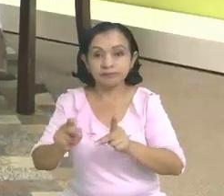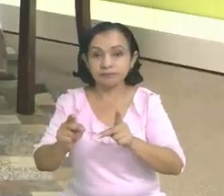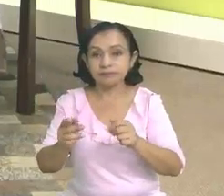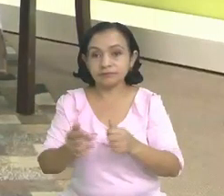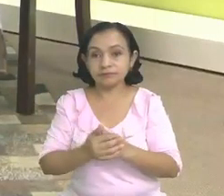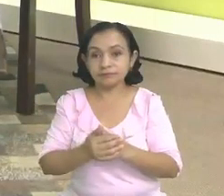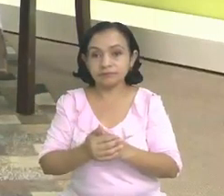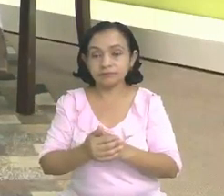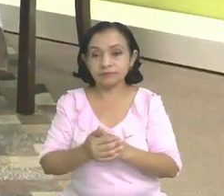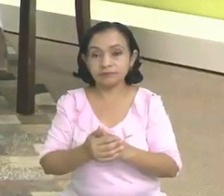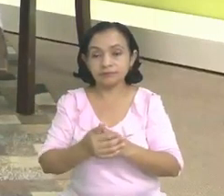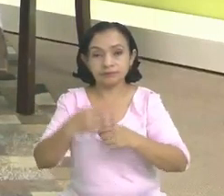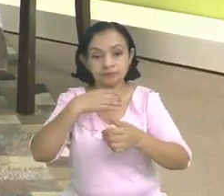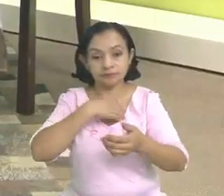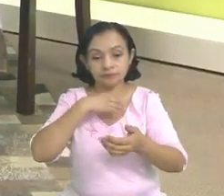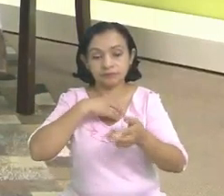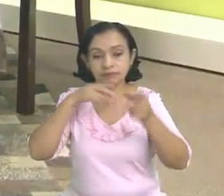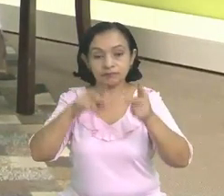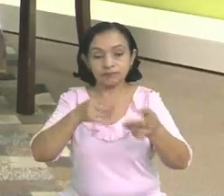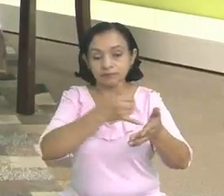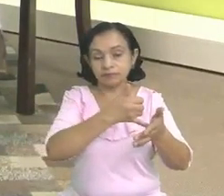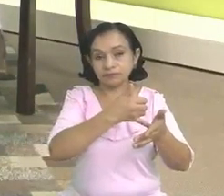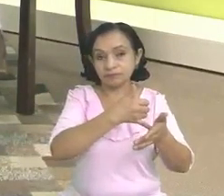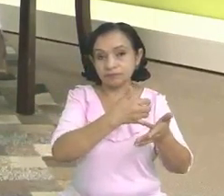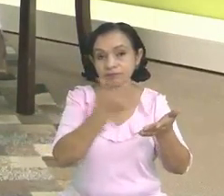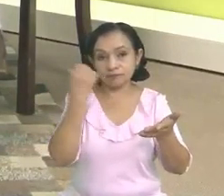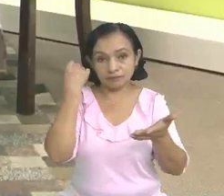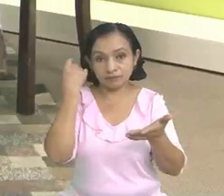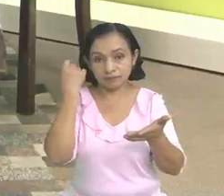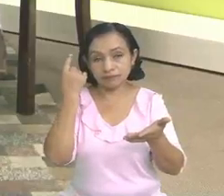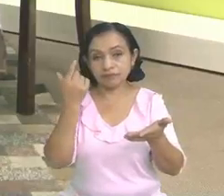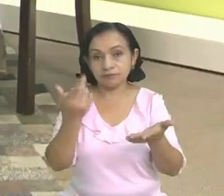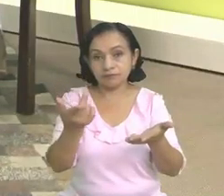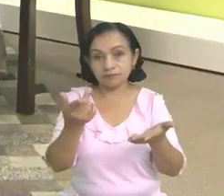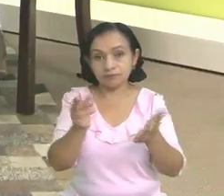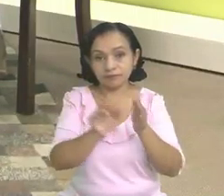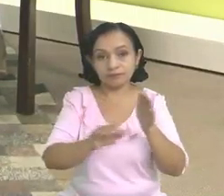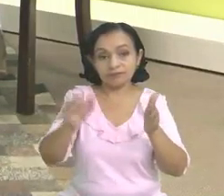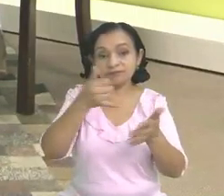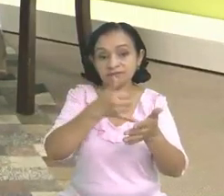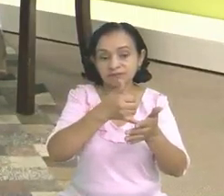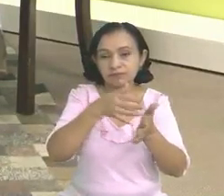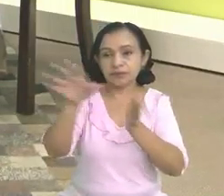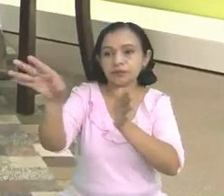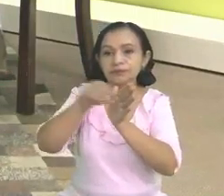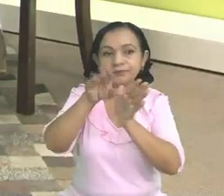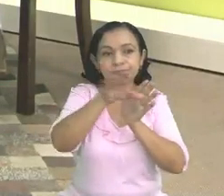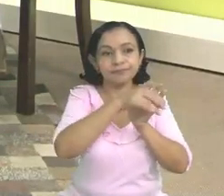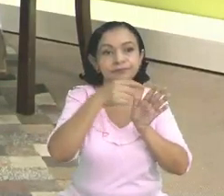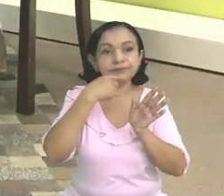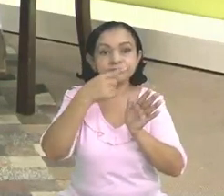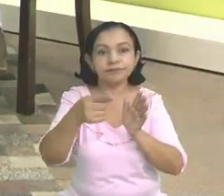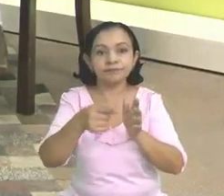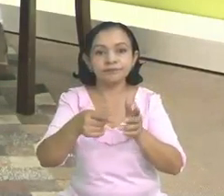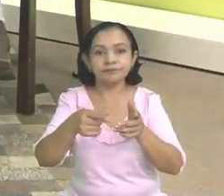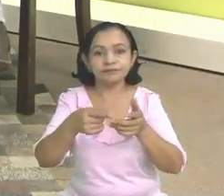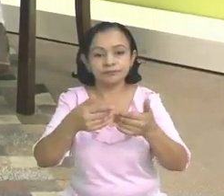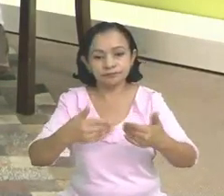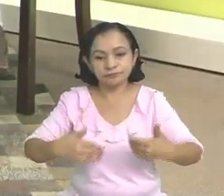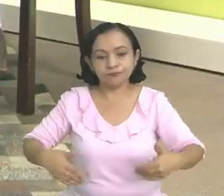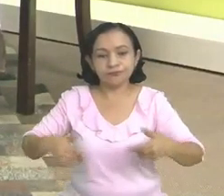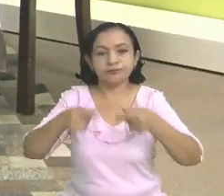la capacidad o la vulnerabilidad del adolescente. Y recordemos que en ese momento es cuando son más vulnerables, porque te dicen, ponete este short,